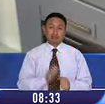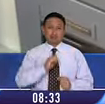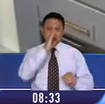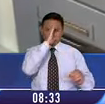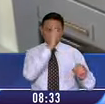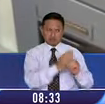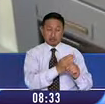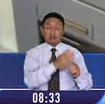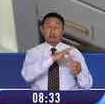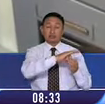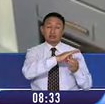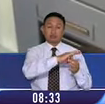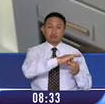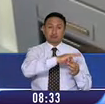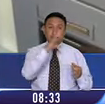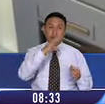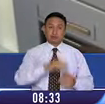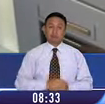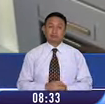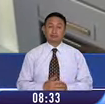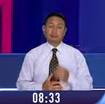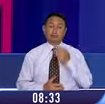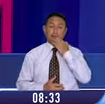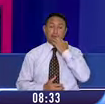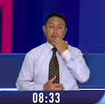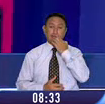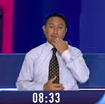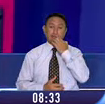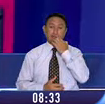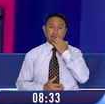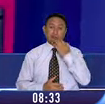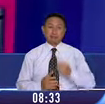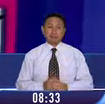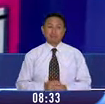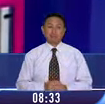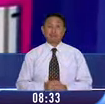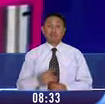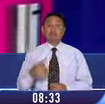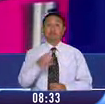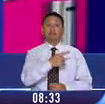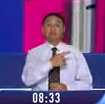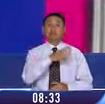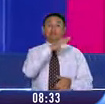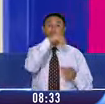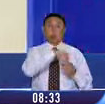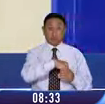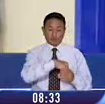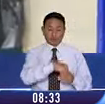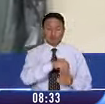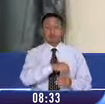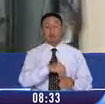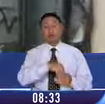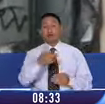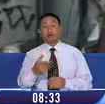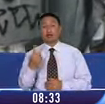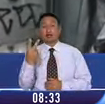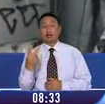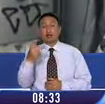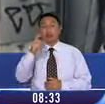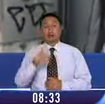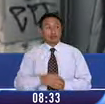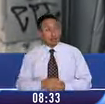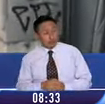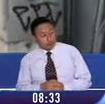de burlar las alarmas del artefacto. Mientras esto ocurría dentro, dos de los malhechores hacían